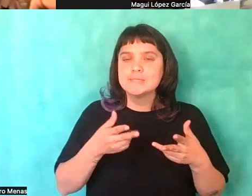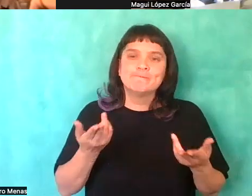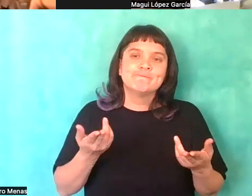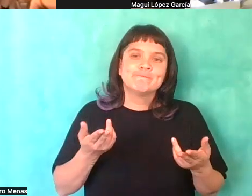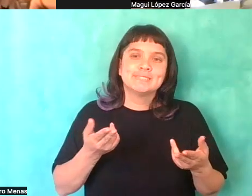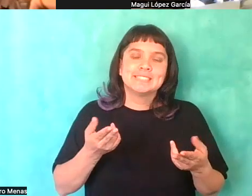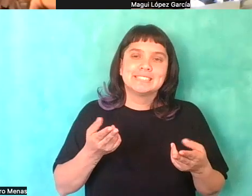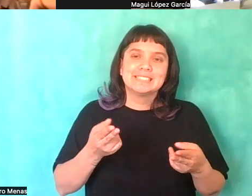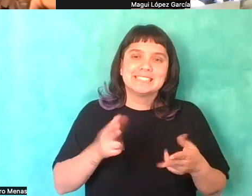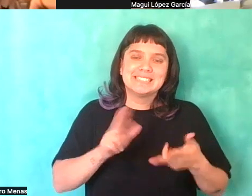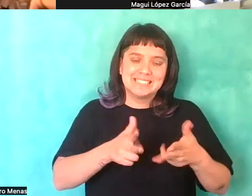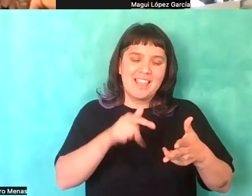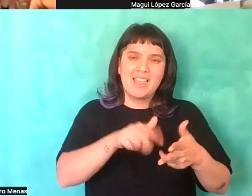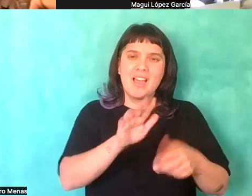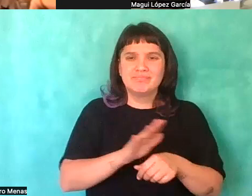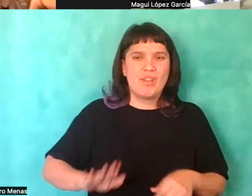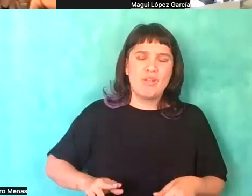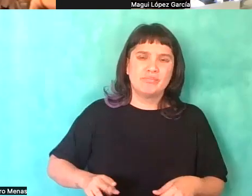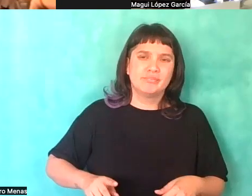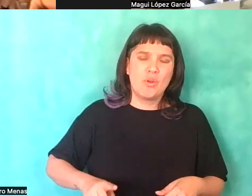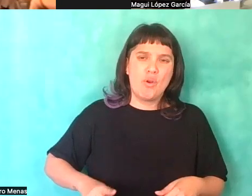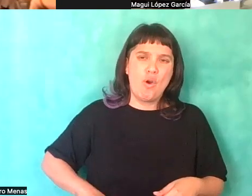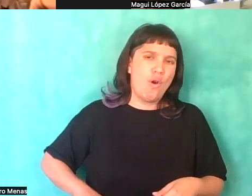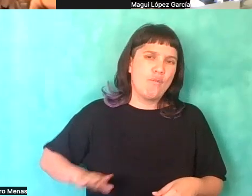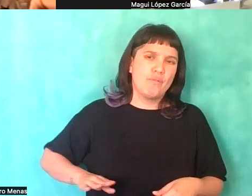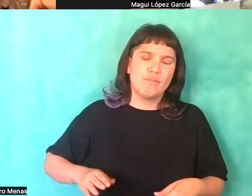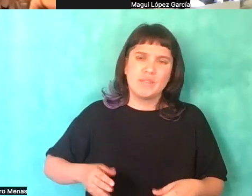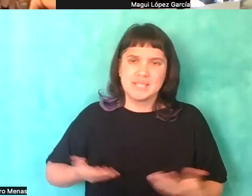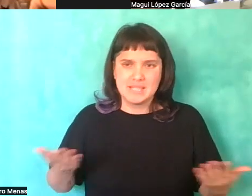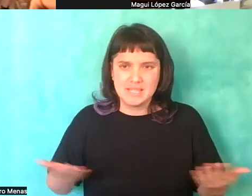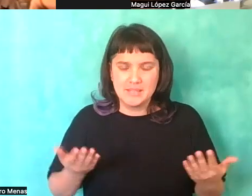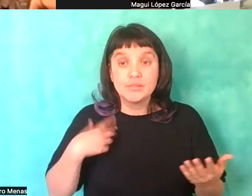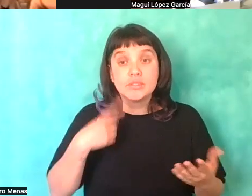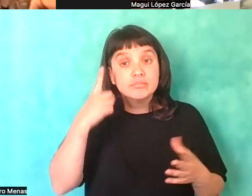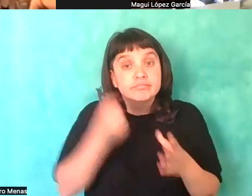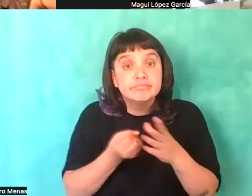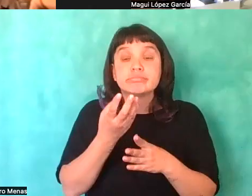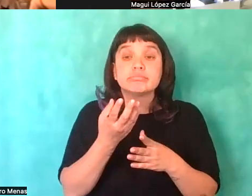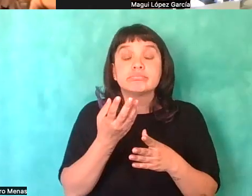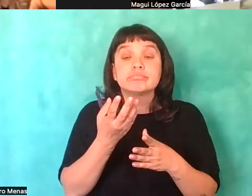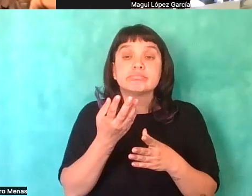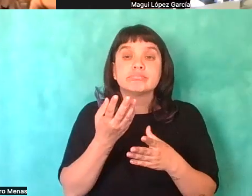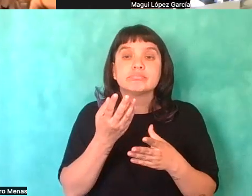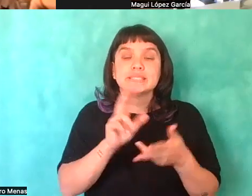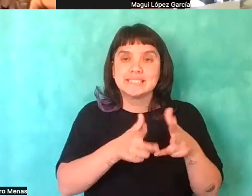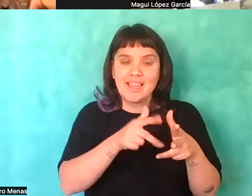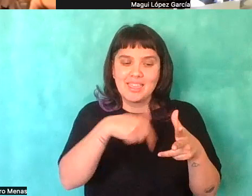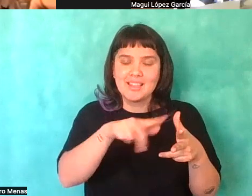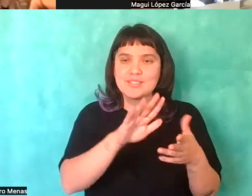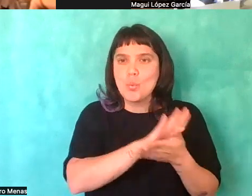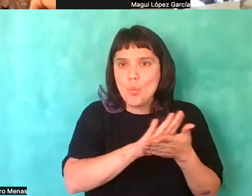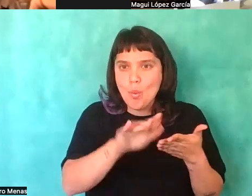es ofensiva, entonces, bueno, lo que hicieron fue crear neologismos, ¿sí? Que con las cuales se sintieran